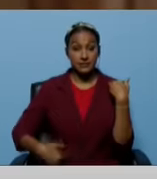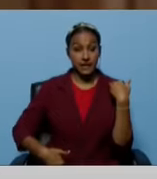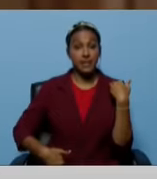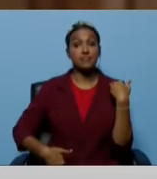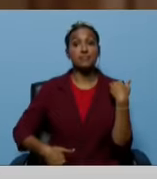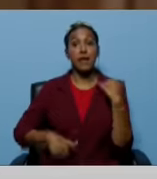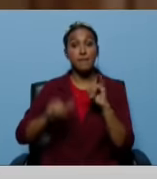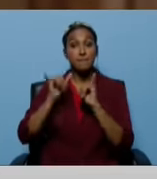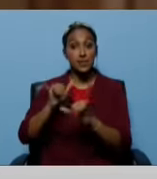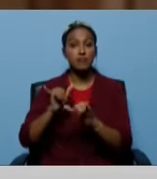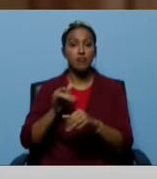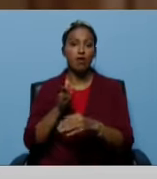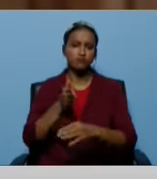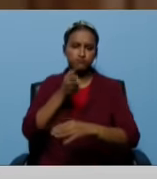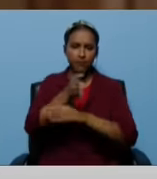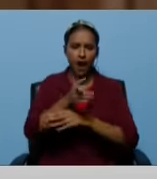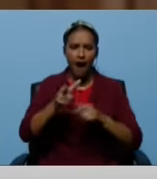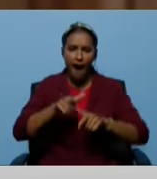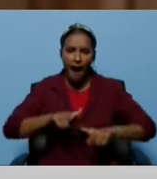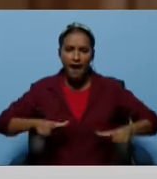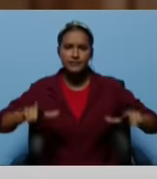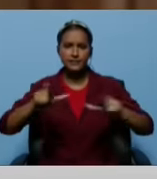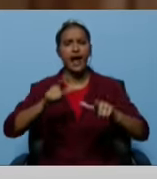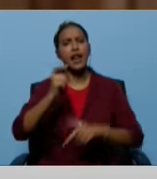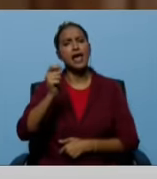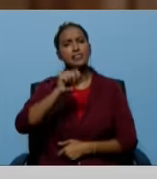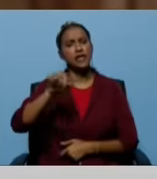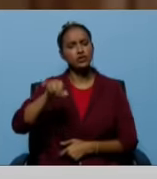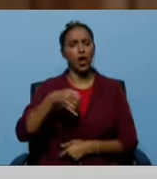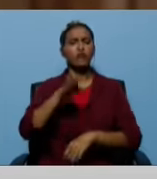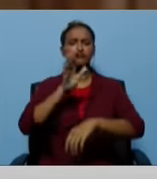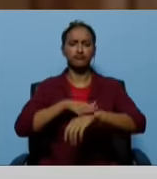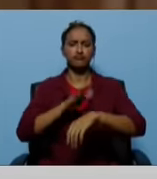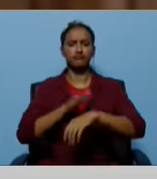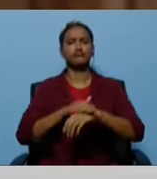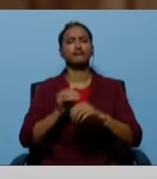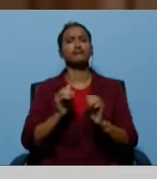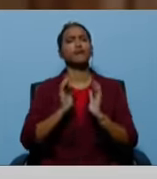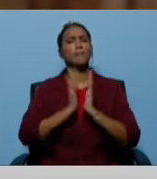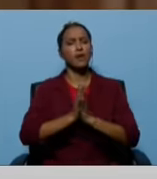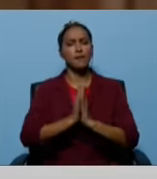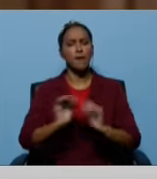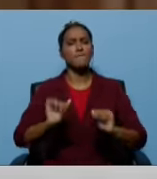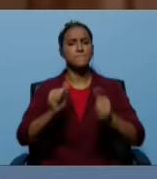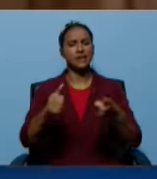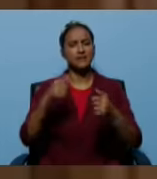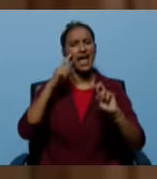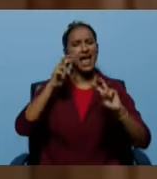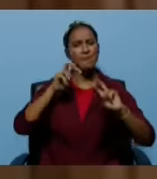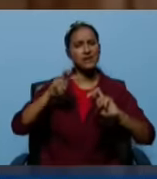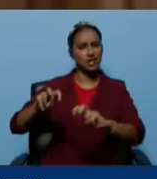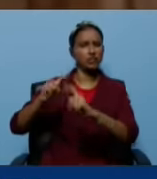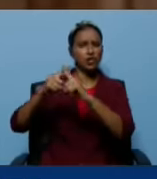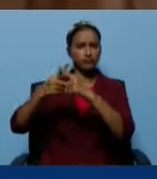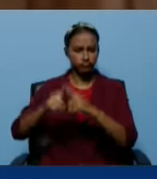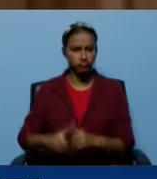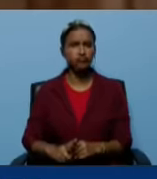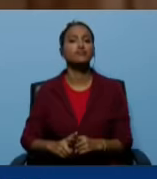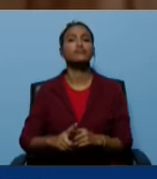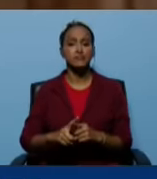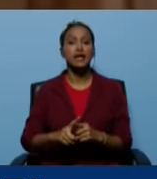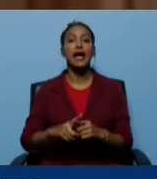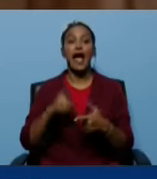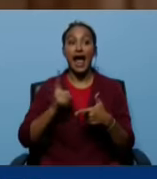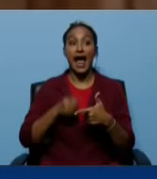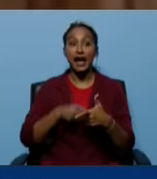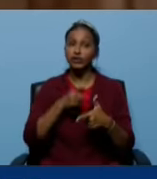al Tribunal Supremo de Justicia en sala electoral, y se desarrolla este contencioso electoral, los